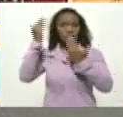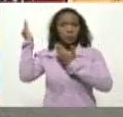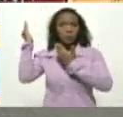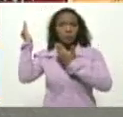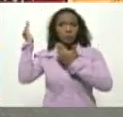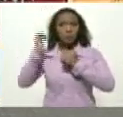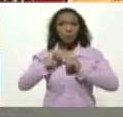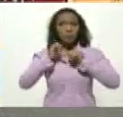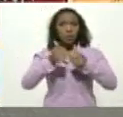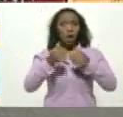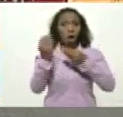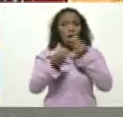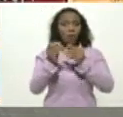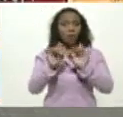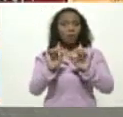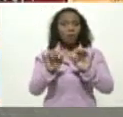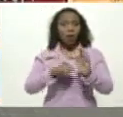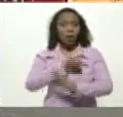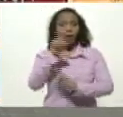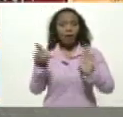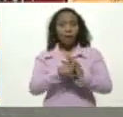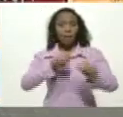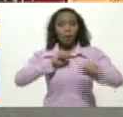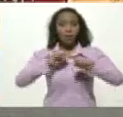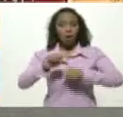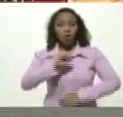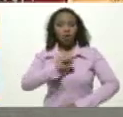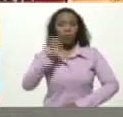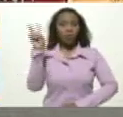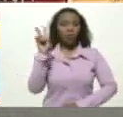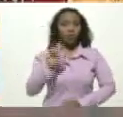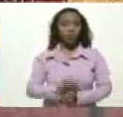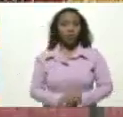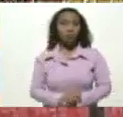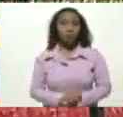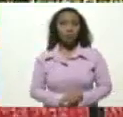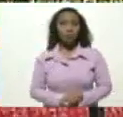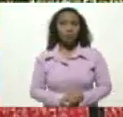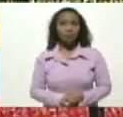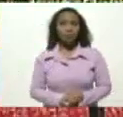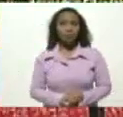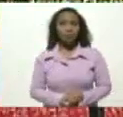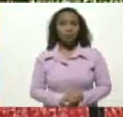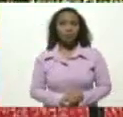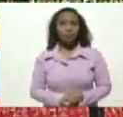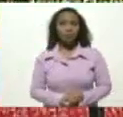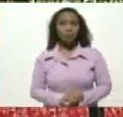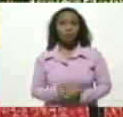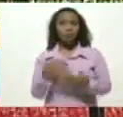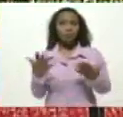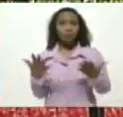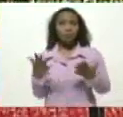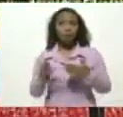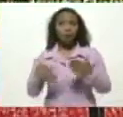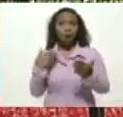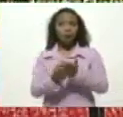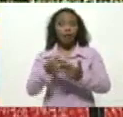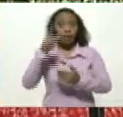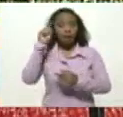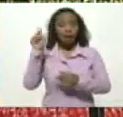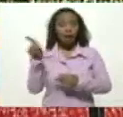arrancó como secretario general del movimiento Somos Venezuela, ¿no? Y hasta el día de hoy